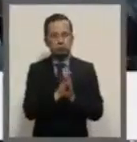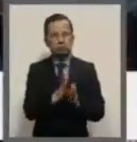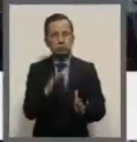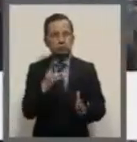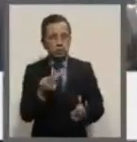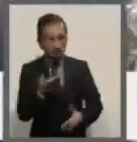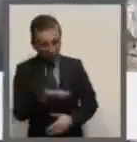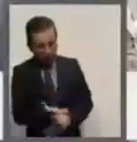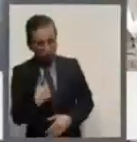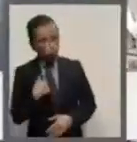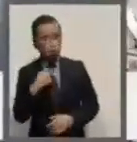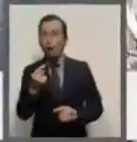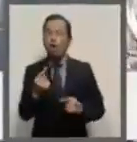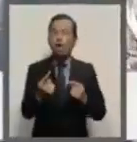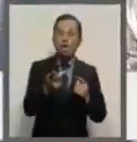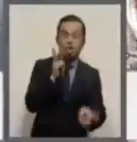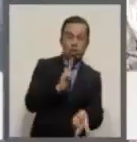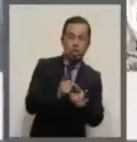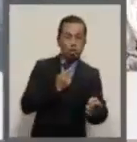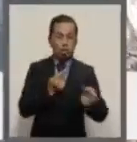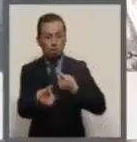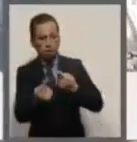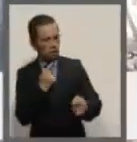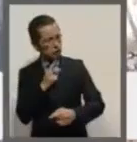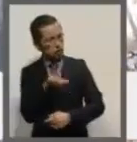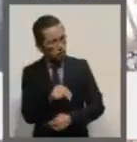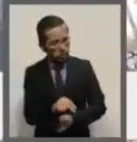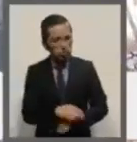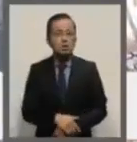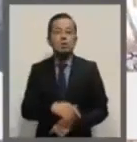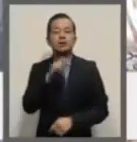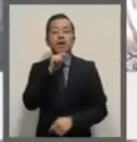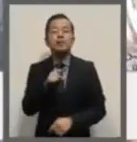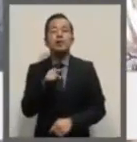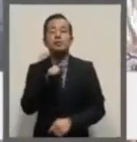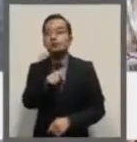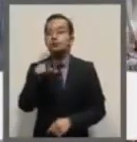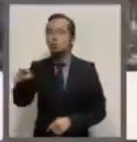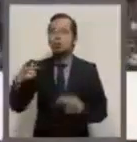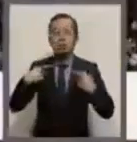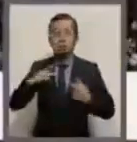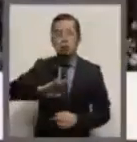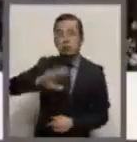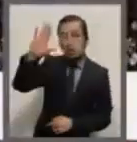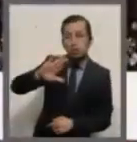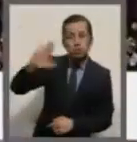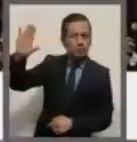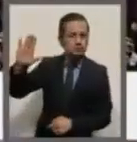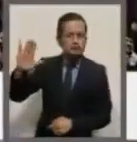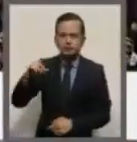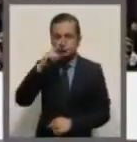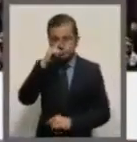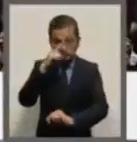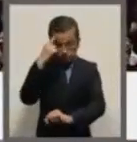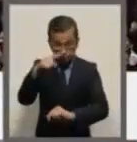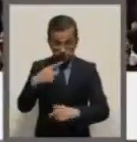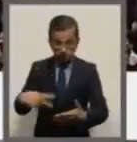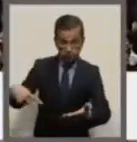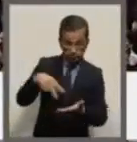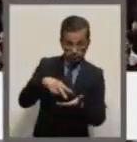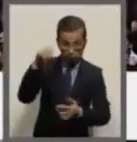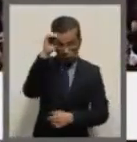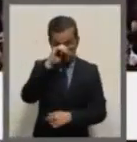diálogos. Y le recuerdo a quienes solicitan la palabra que en la parte de